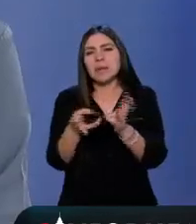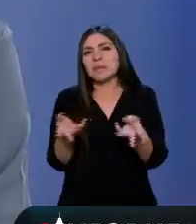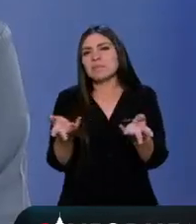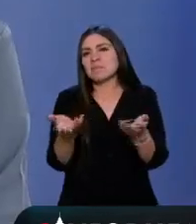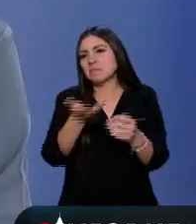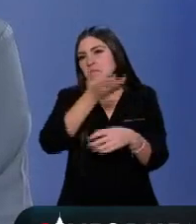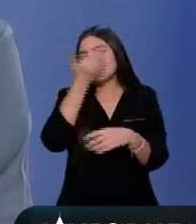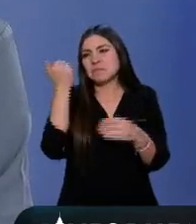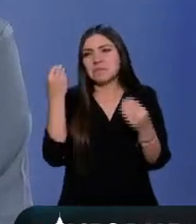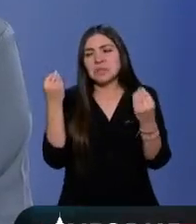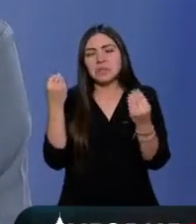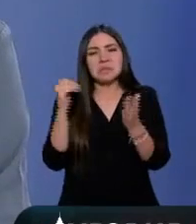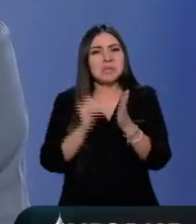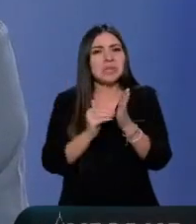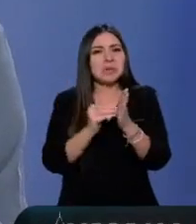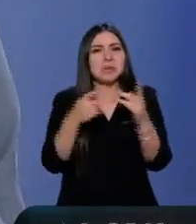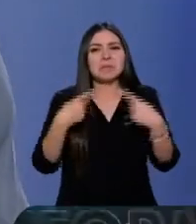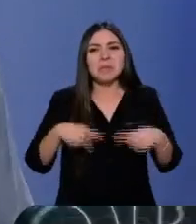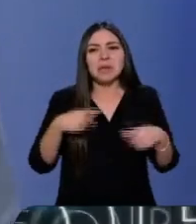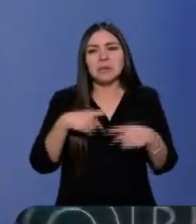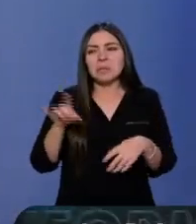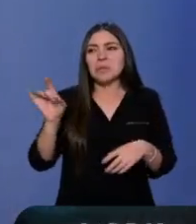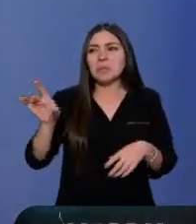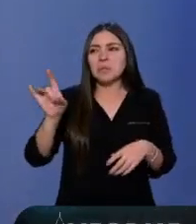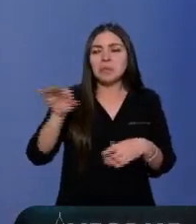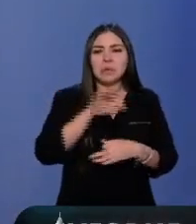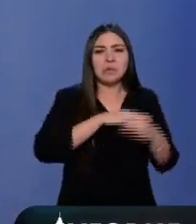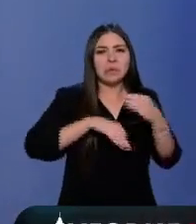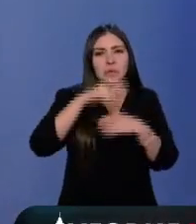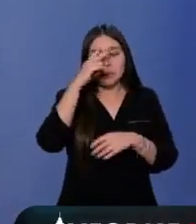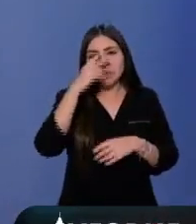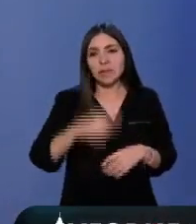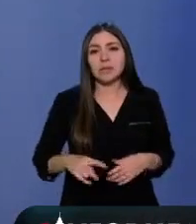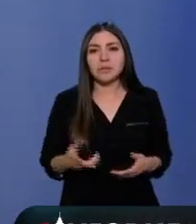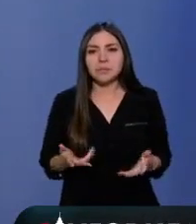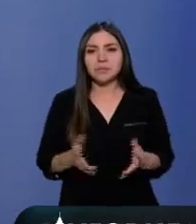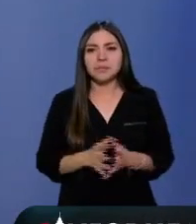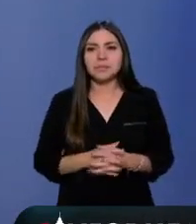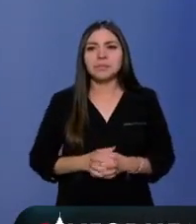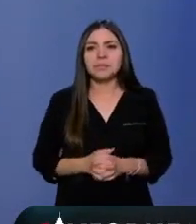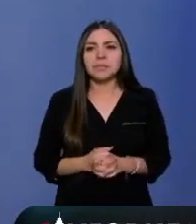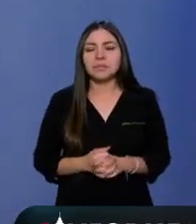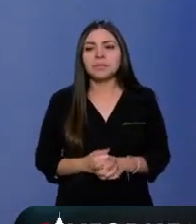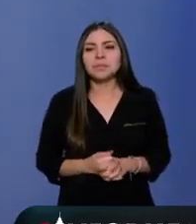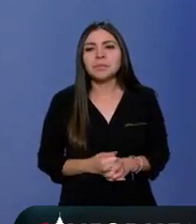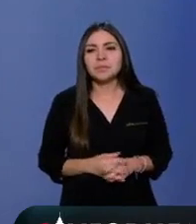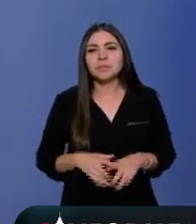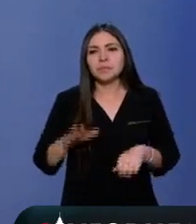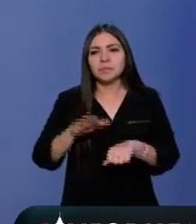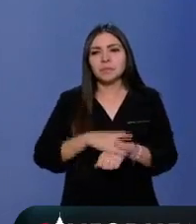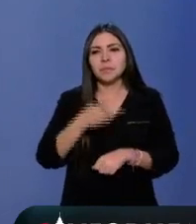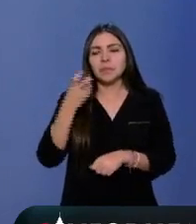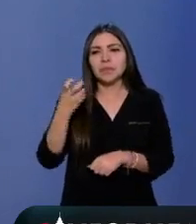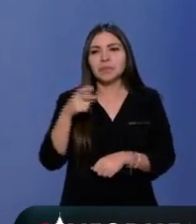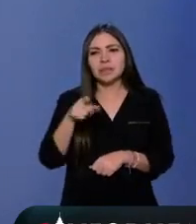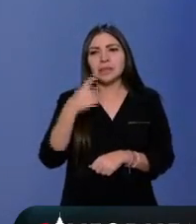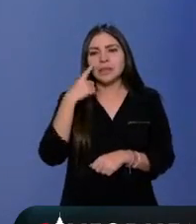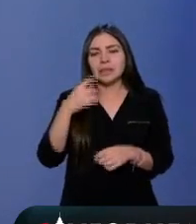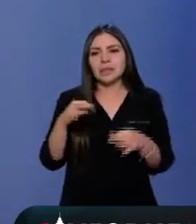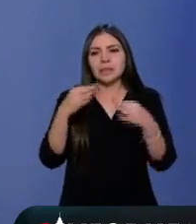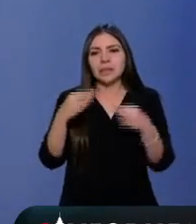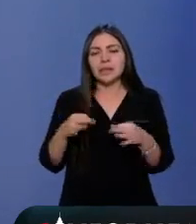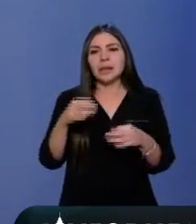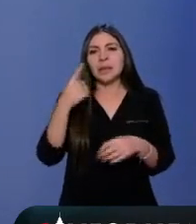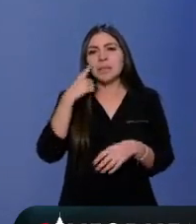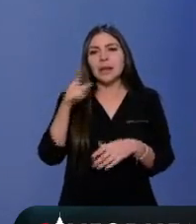cuántos miles o millones de personas en todo el país. Entonces, por eso la hipótesis queda más concreta de que a